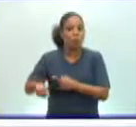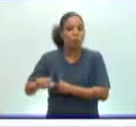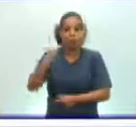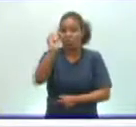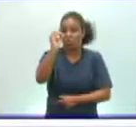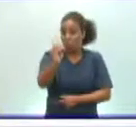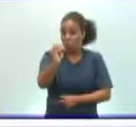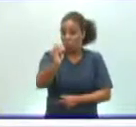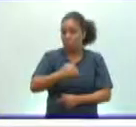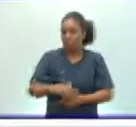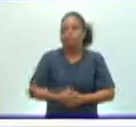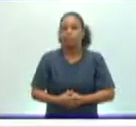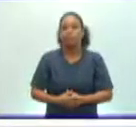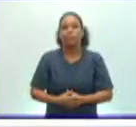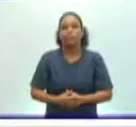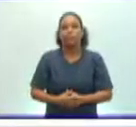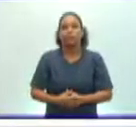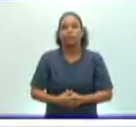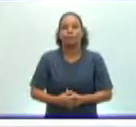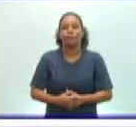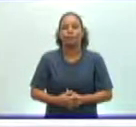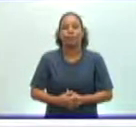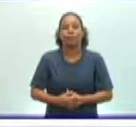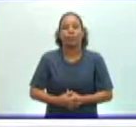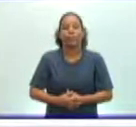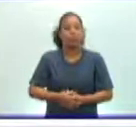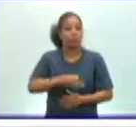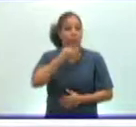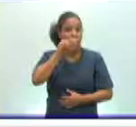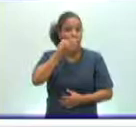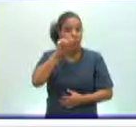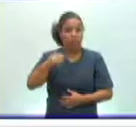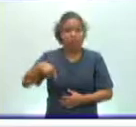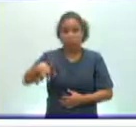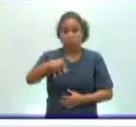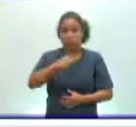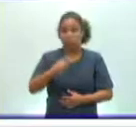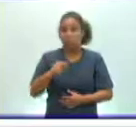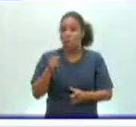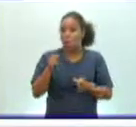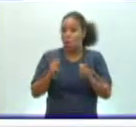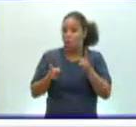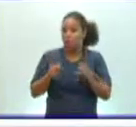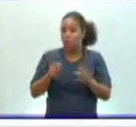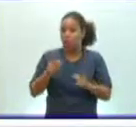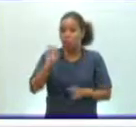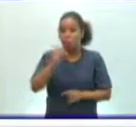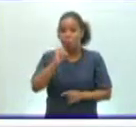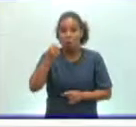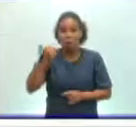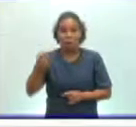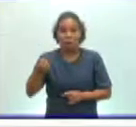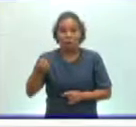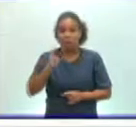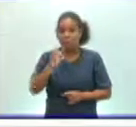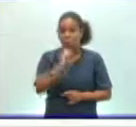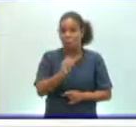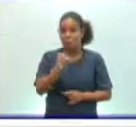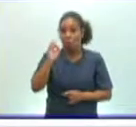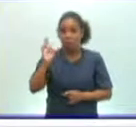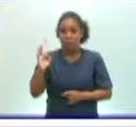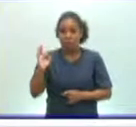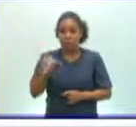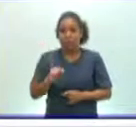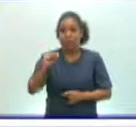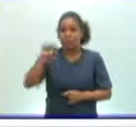O, estoy comentando con ustedes los segmentos OA y OF, que